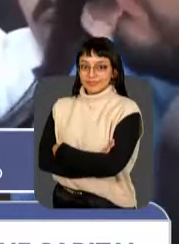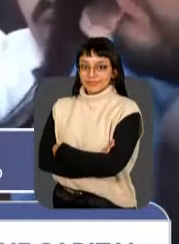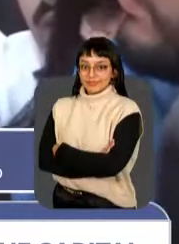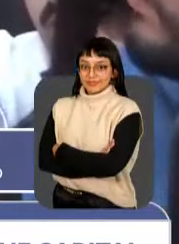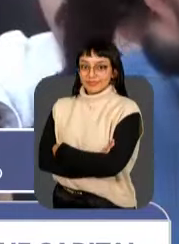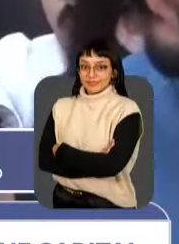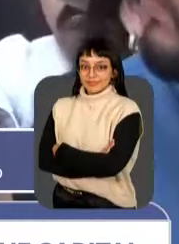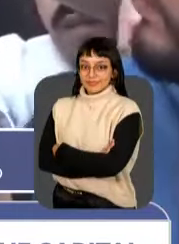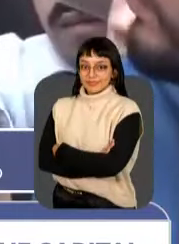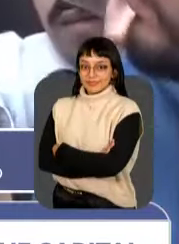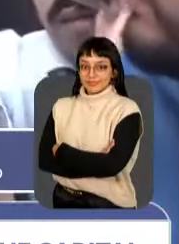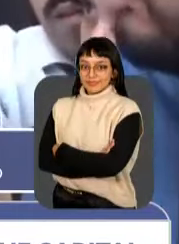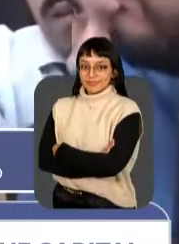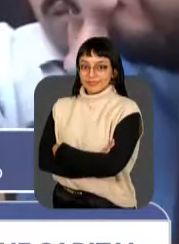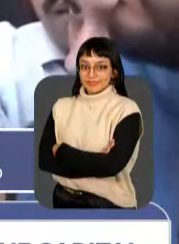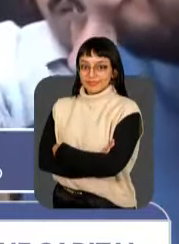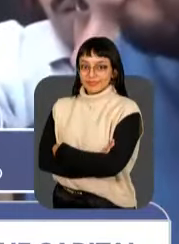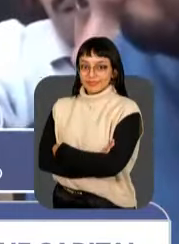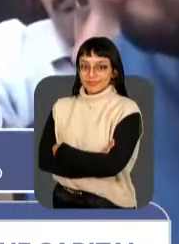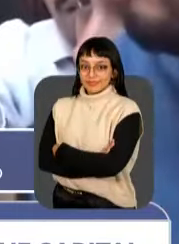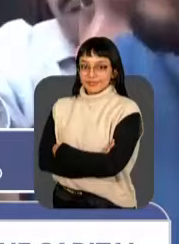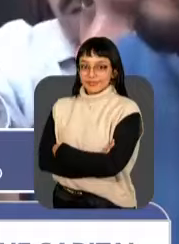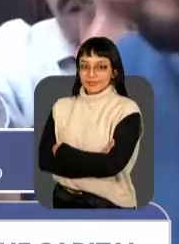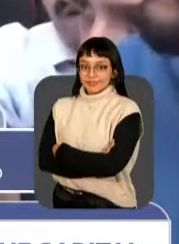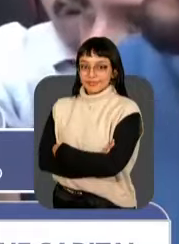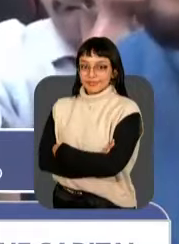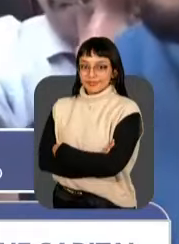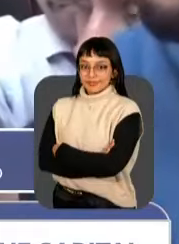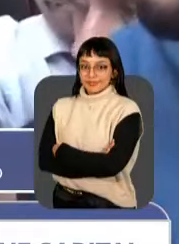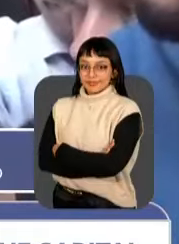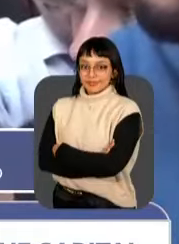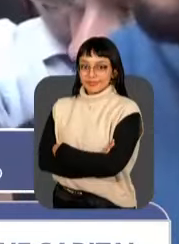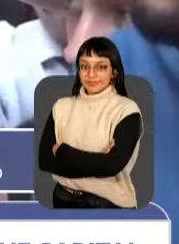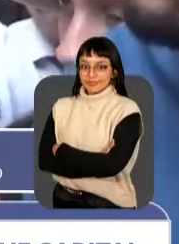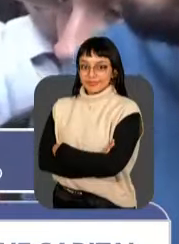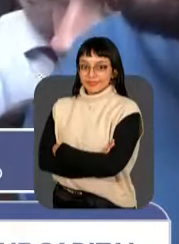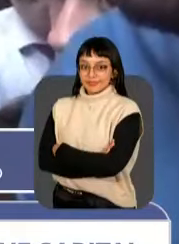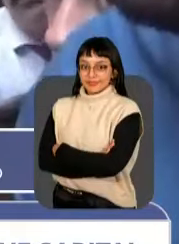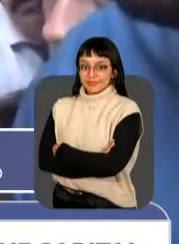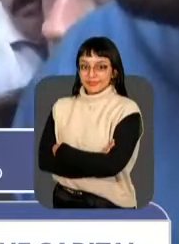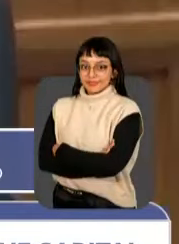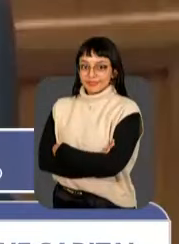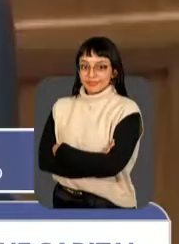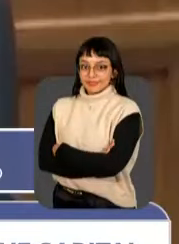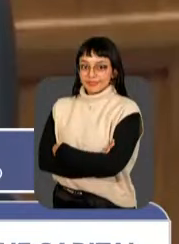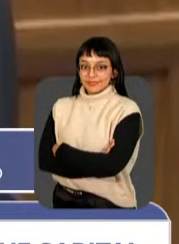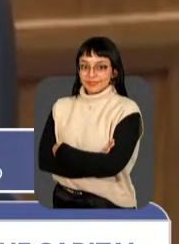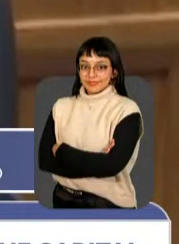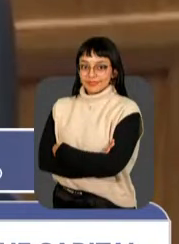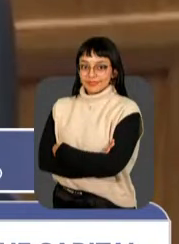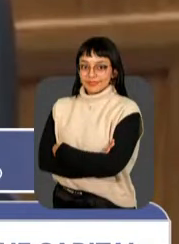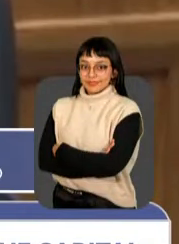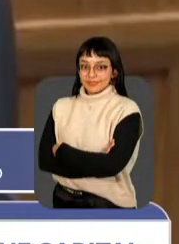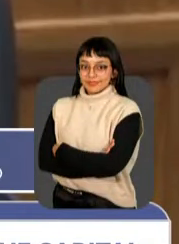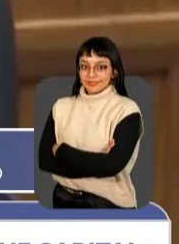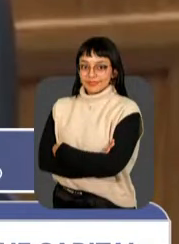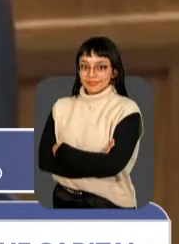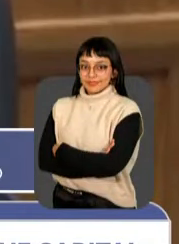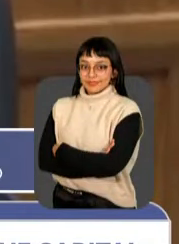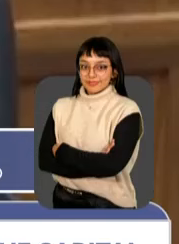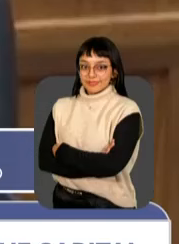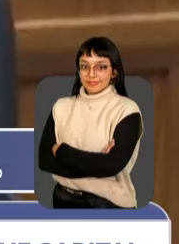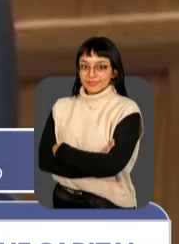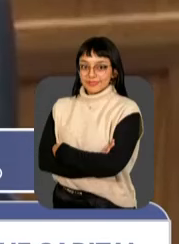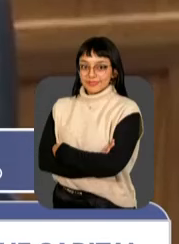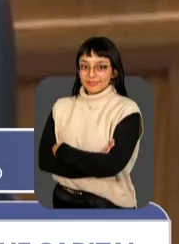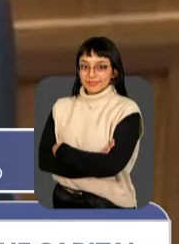Complejidad Oriente, Miguel Ángel Orellana. La investigación se centra en las gestiones realizadas en el proyecto Parque Capital, que habrían facilitado la aprobación de construcciones en